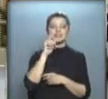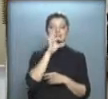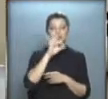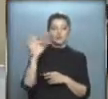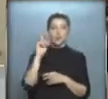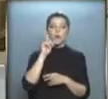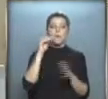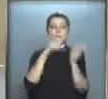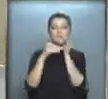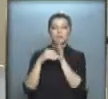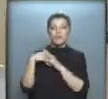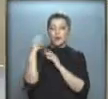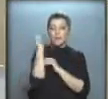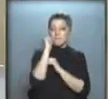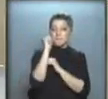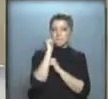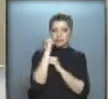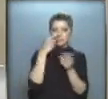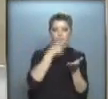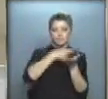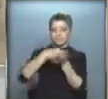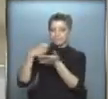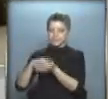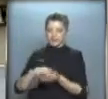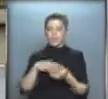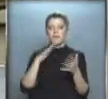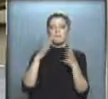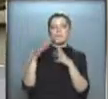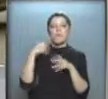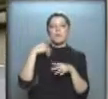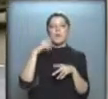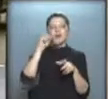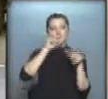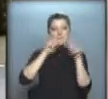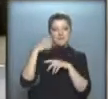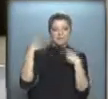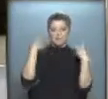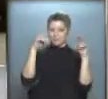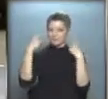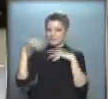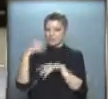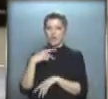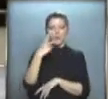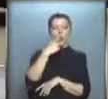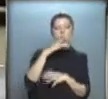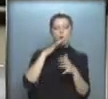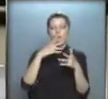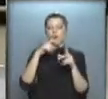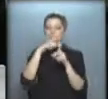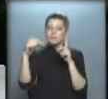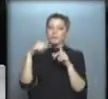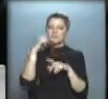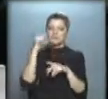promedio diario de 350 pesos por visitante y una estadía estimada en 2,8 días las